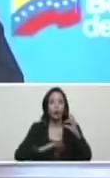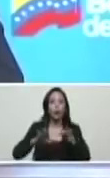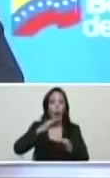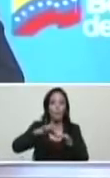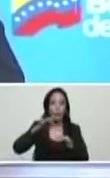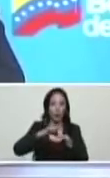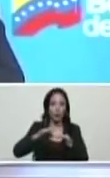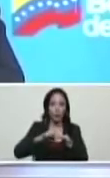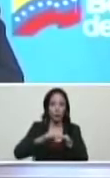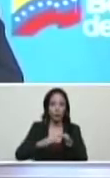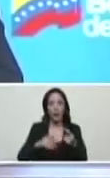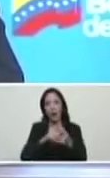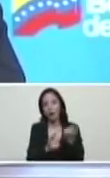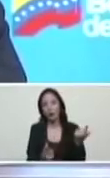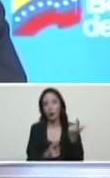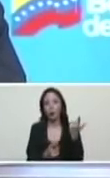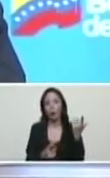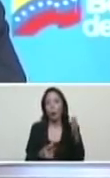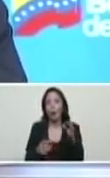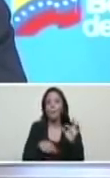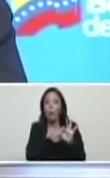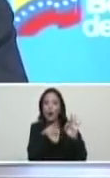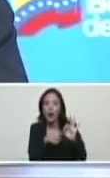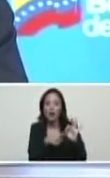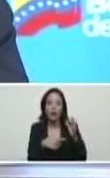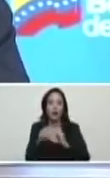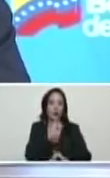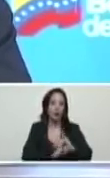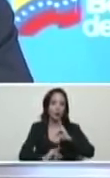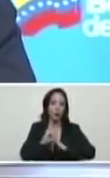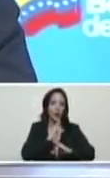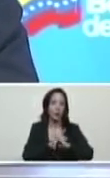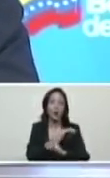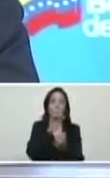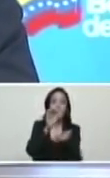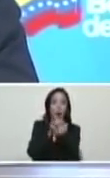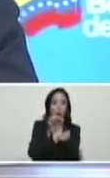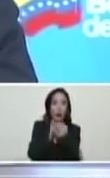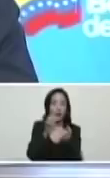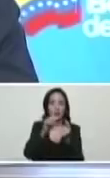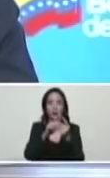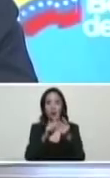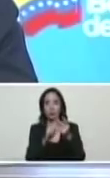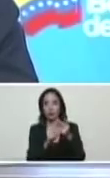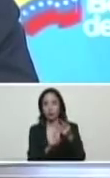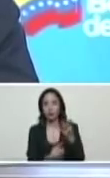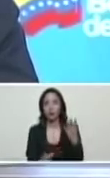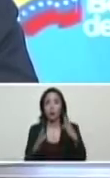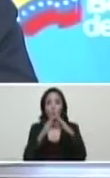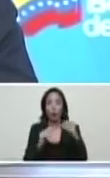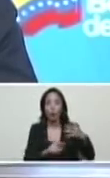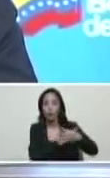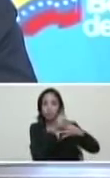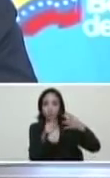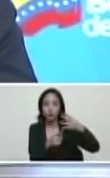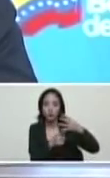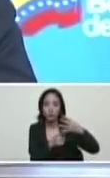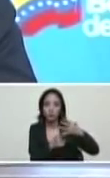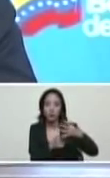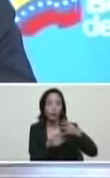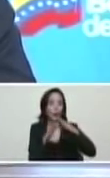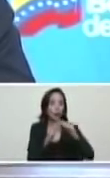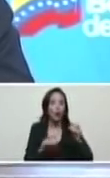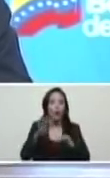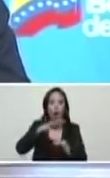vinculada a las monedas internacionales. Todo, Margarita, Los Roques, La Tortuga, Canaima,